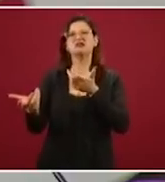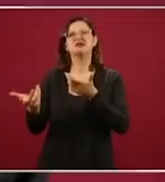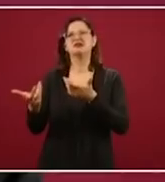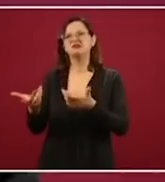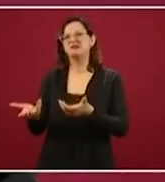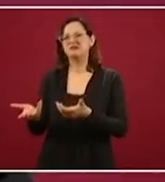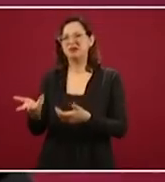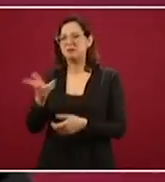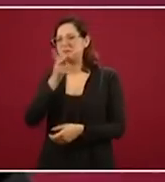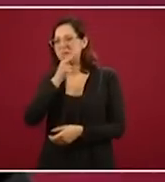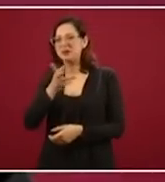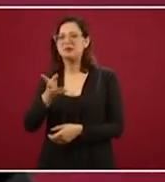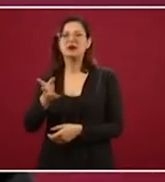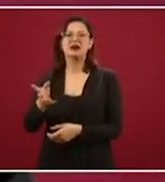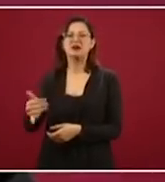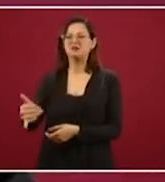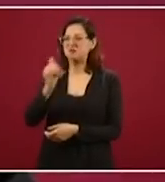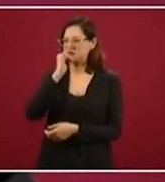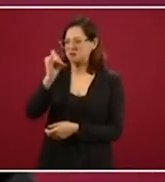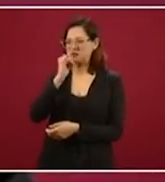el alcoholismo de los padres,